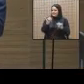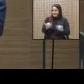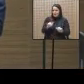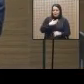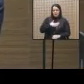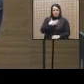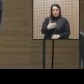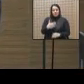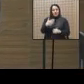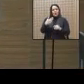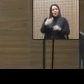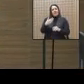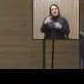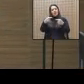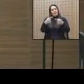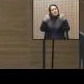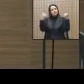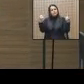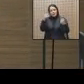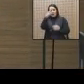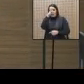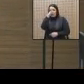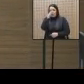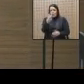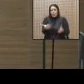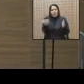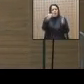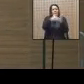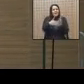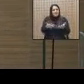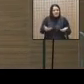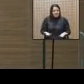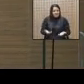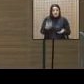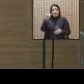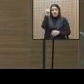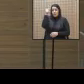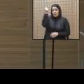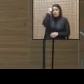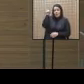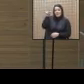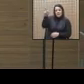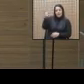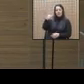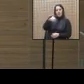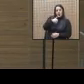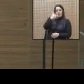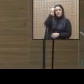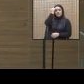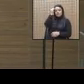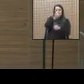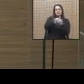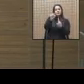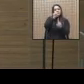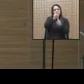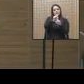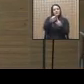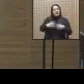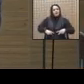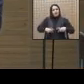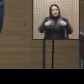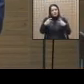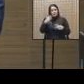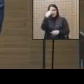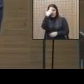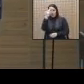oposición a ser burlados otra vez y que en el gobierno también hay conciencia de la situación que vivimos. Porque